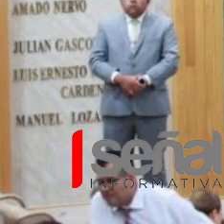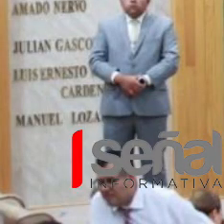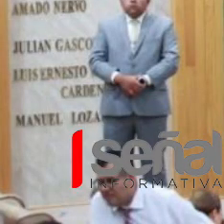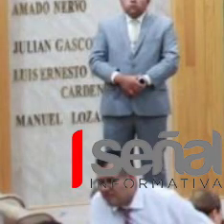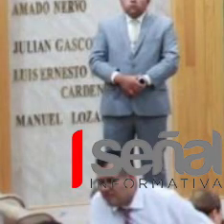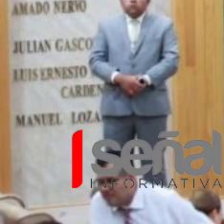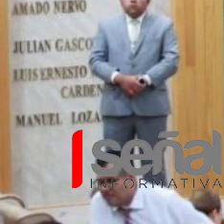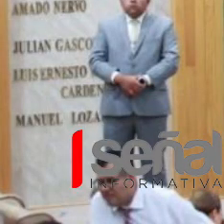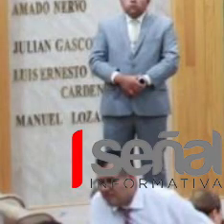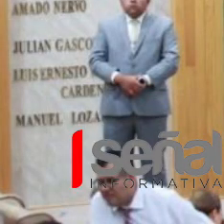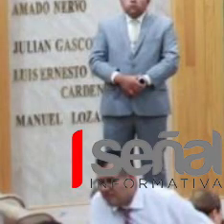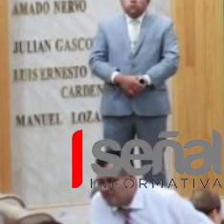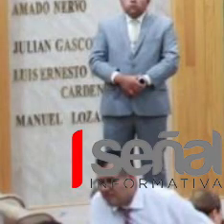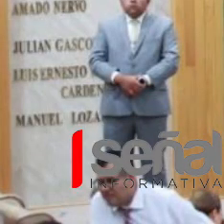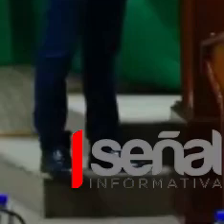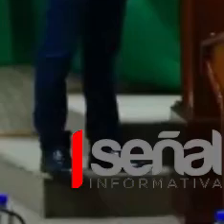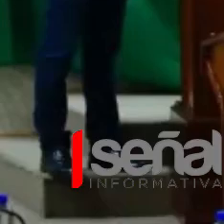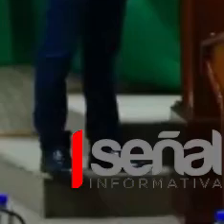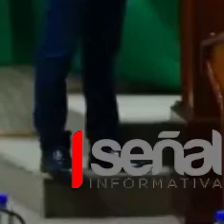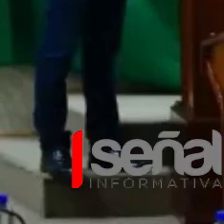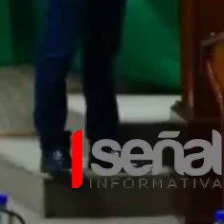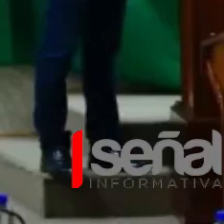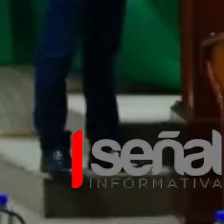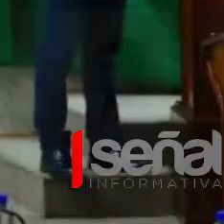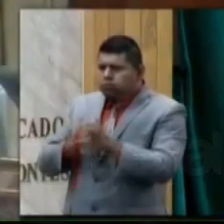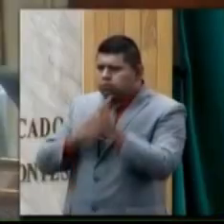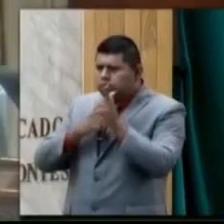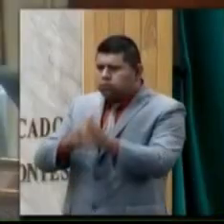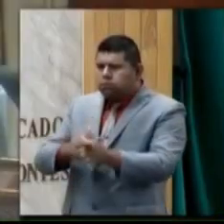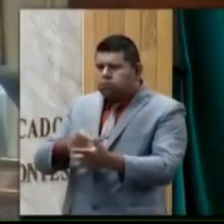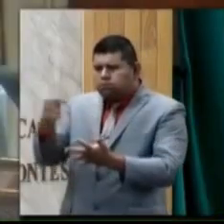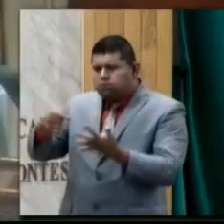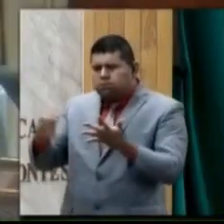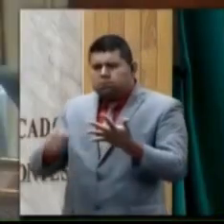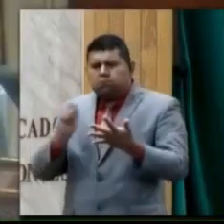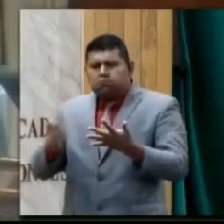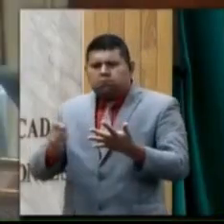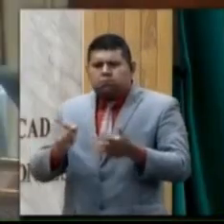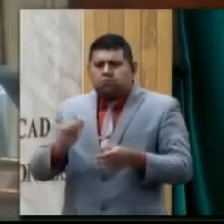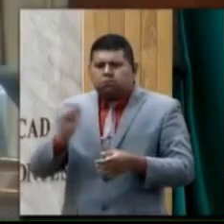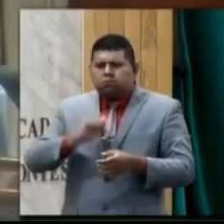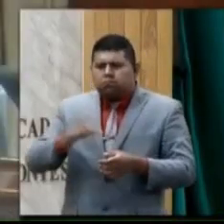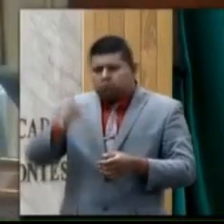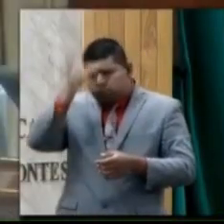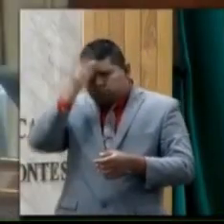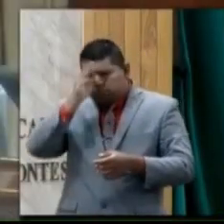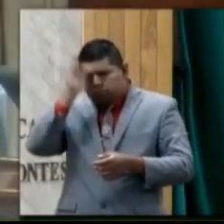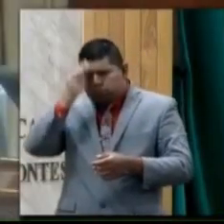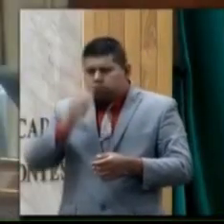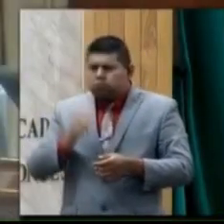diputada Tania Montenegro, quien dio a conocer parte del currículum de Gladys Flores. Formación académica.